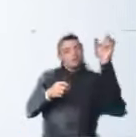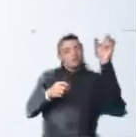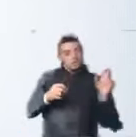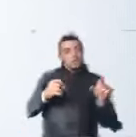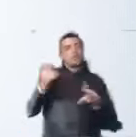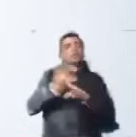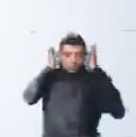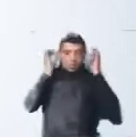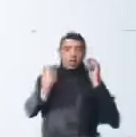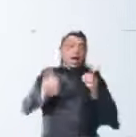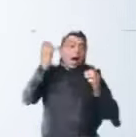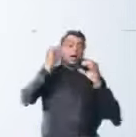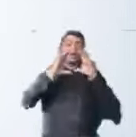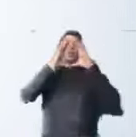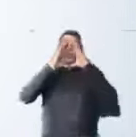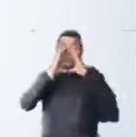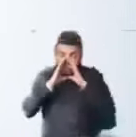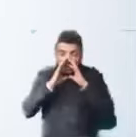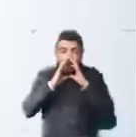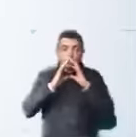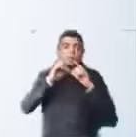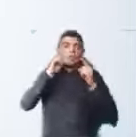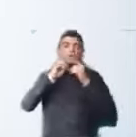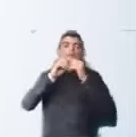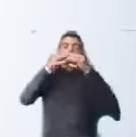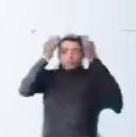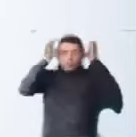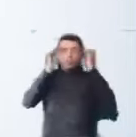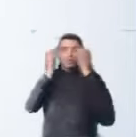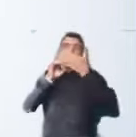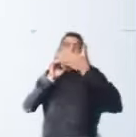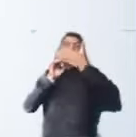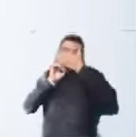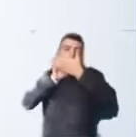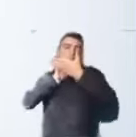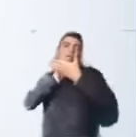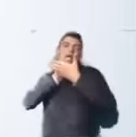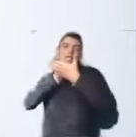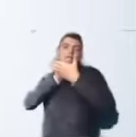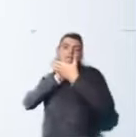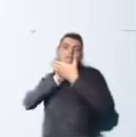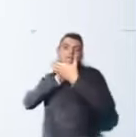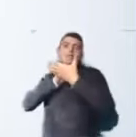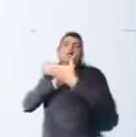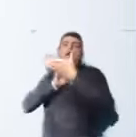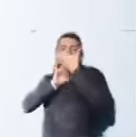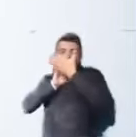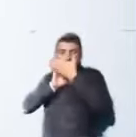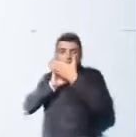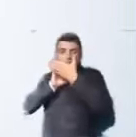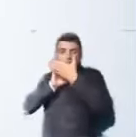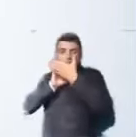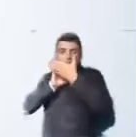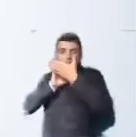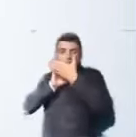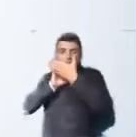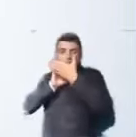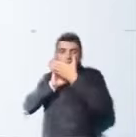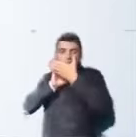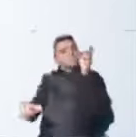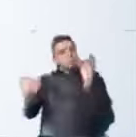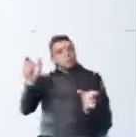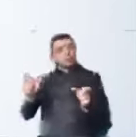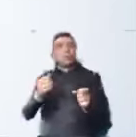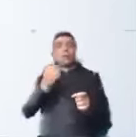permitir que esas partículas se queden en el tapabocas. En mi concepto, en mi criterio, las personas que no están enfermas no deberían